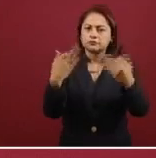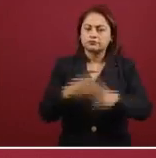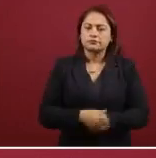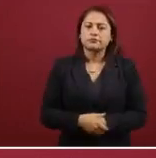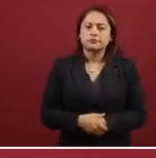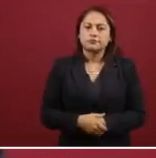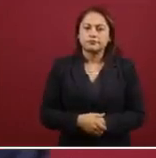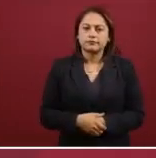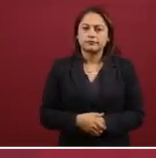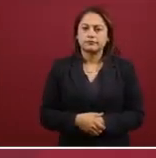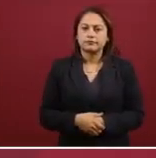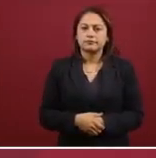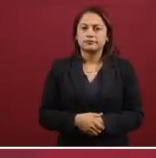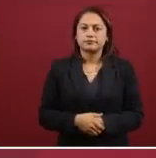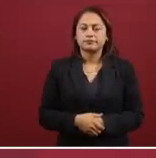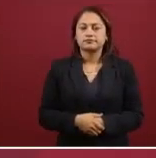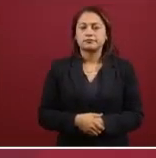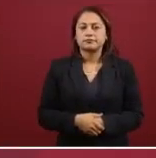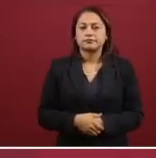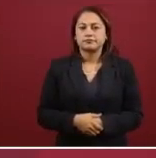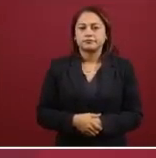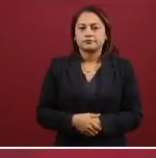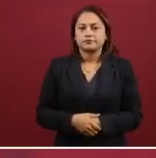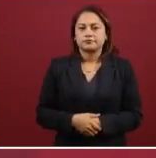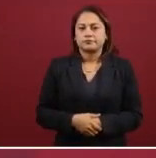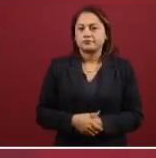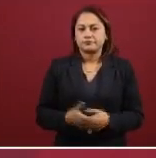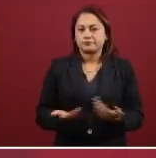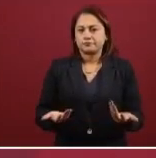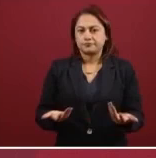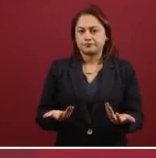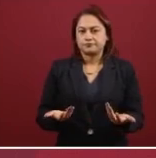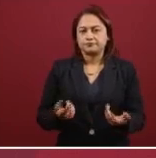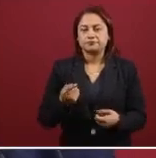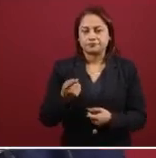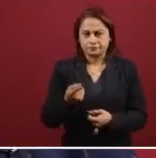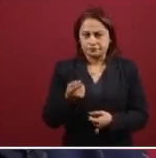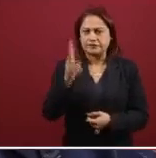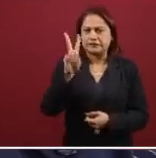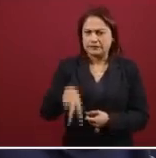no es invención, se estiraban